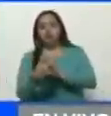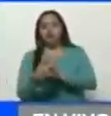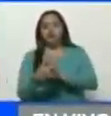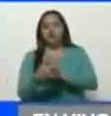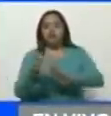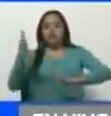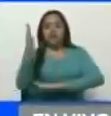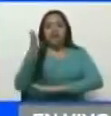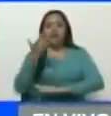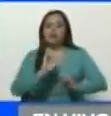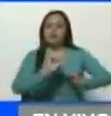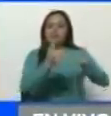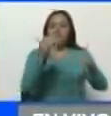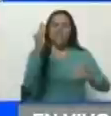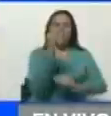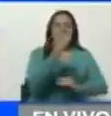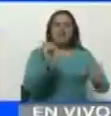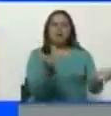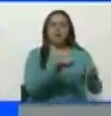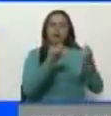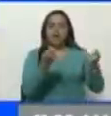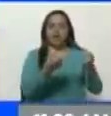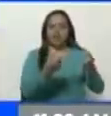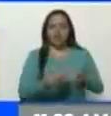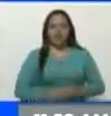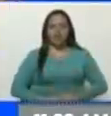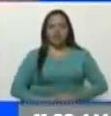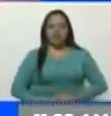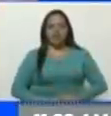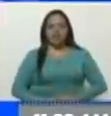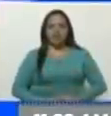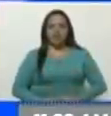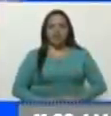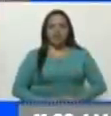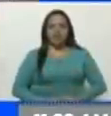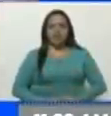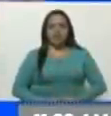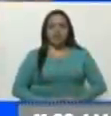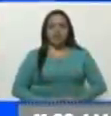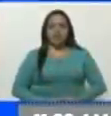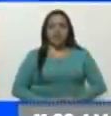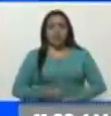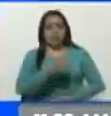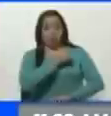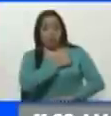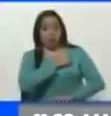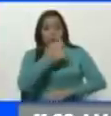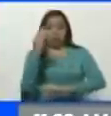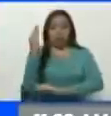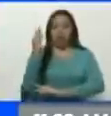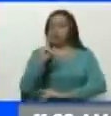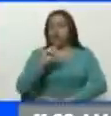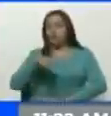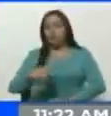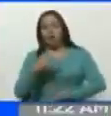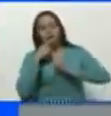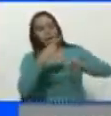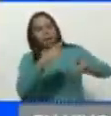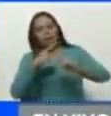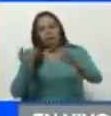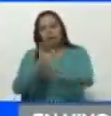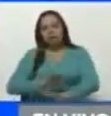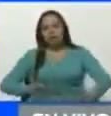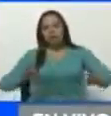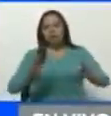iglesias protestantes, y el Vaticano no pudo contestarle en ningún lenguaje. Le contestó